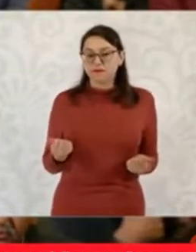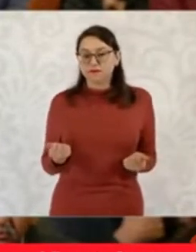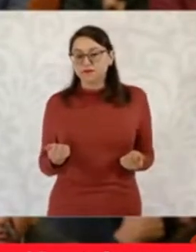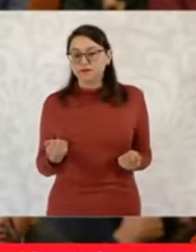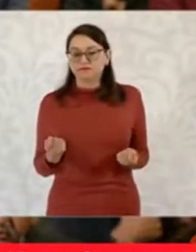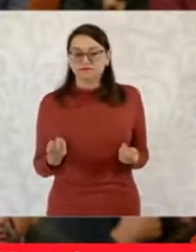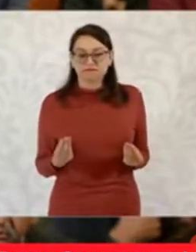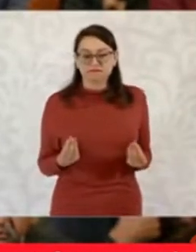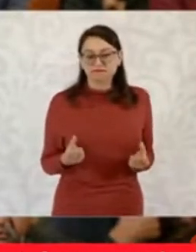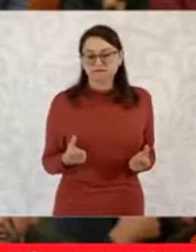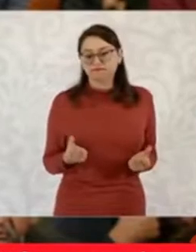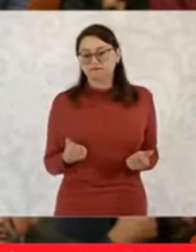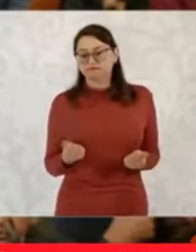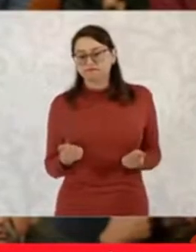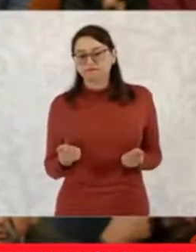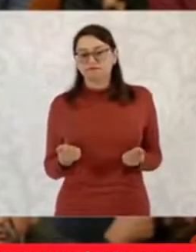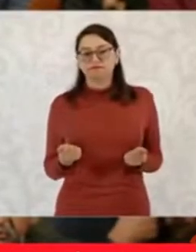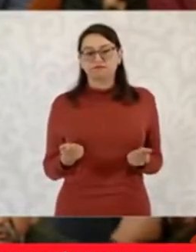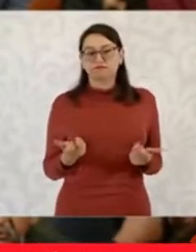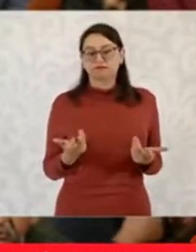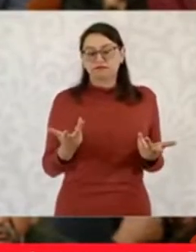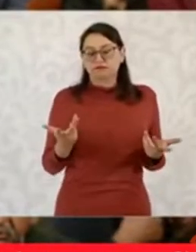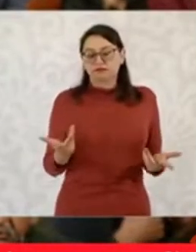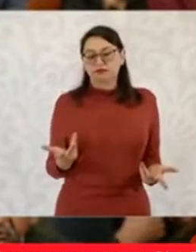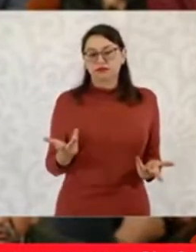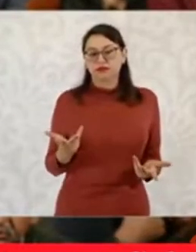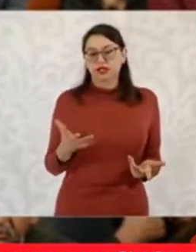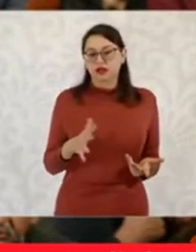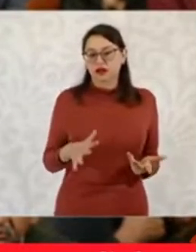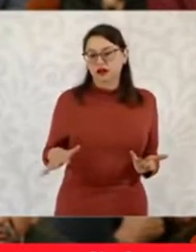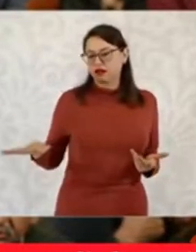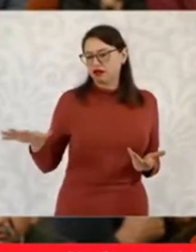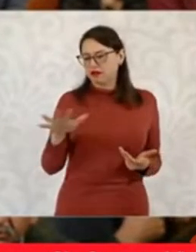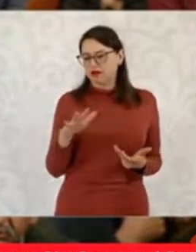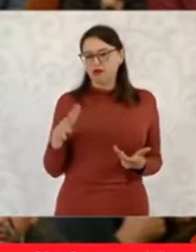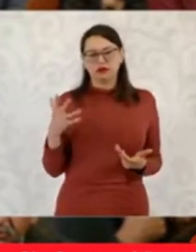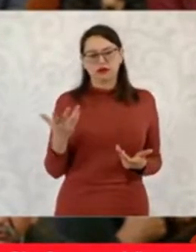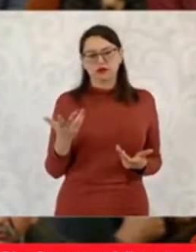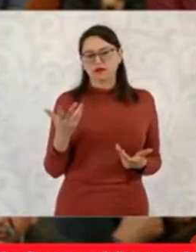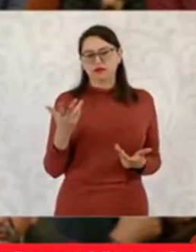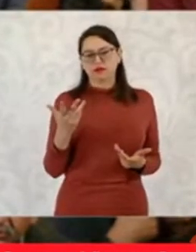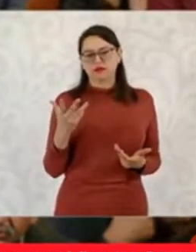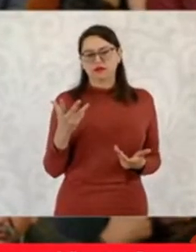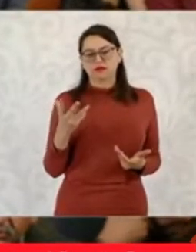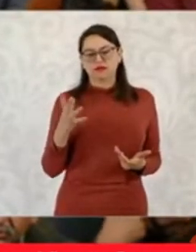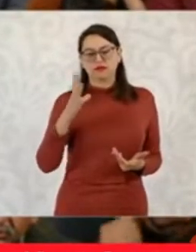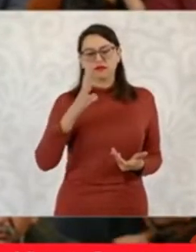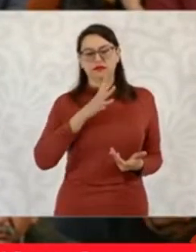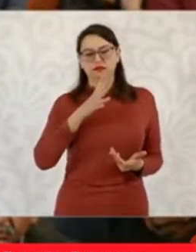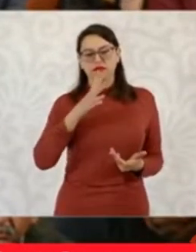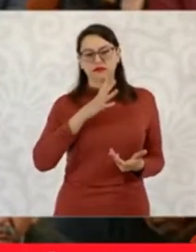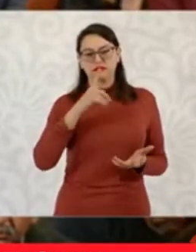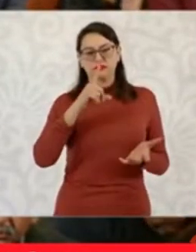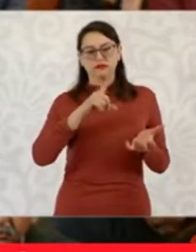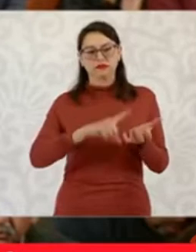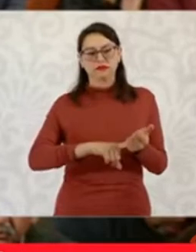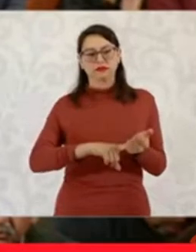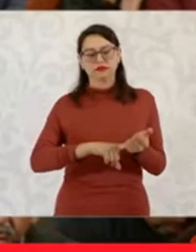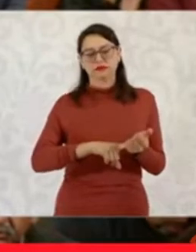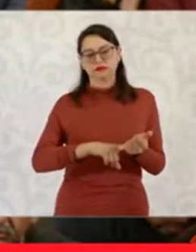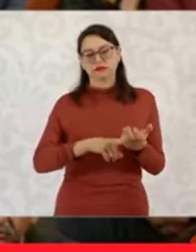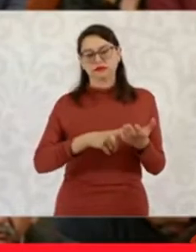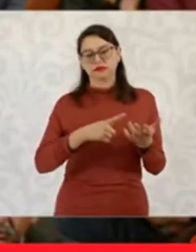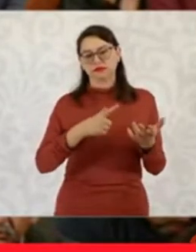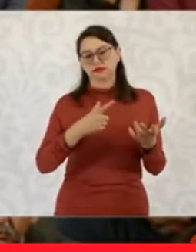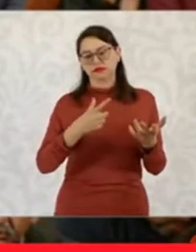cuentas, pero ahí no está claro qué tipo de cuentas, porque hay granjas, hay todo esto que ya sabemos en las redes sociales, donde me cuestionaron